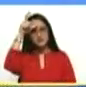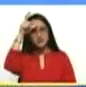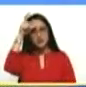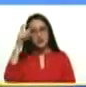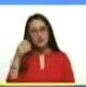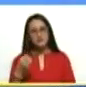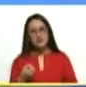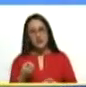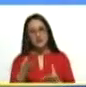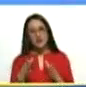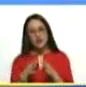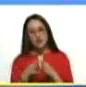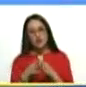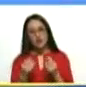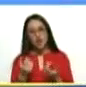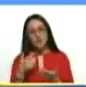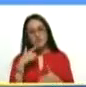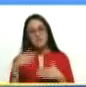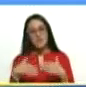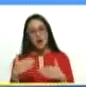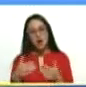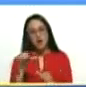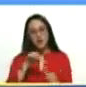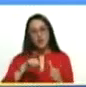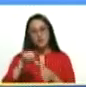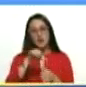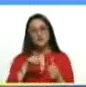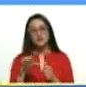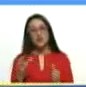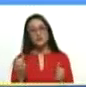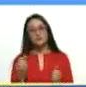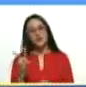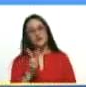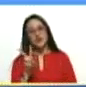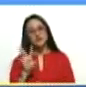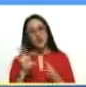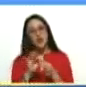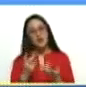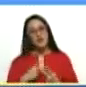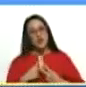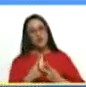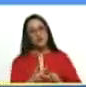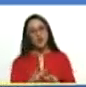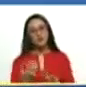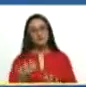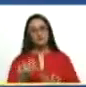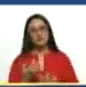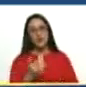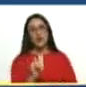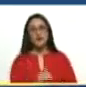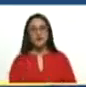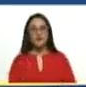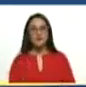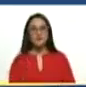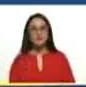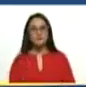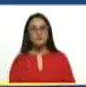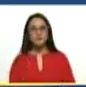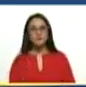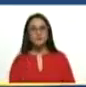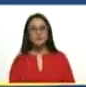va a dar todos los pasos para mejorar la cooperación con Venezuela y tenemos esa voluntad, alta voluntad.